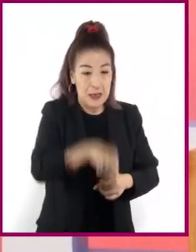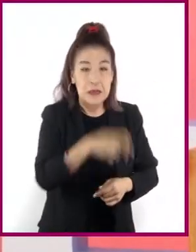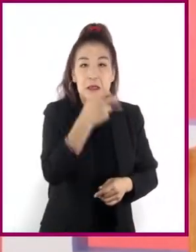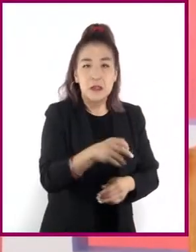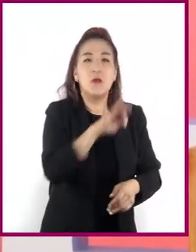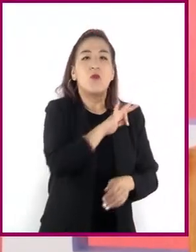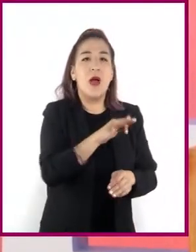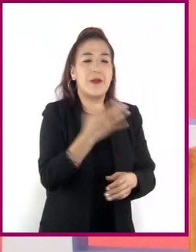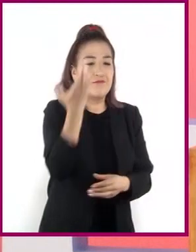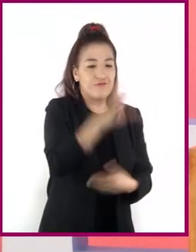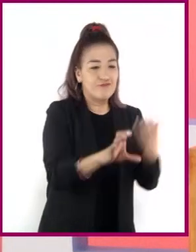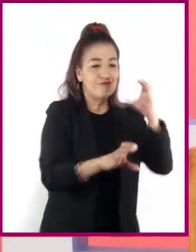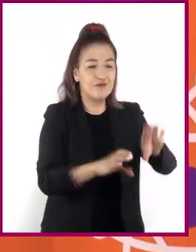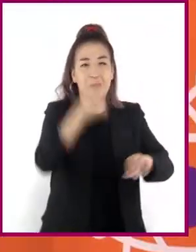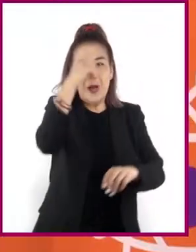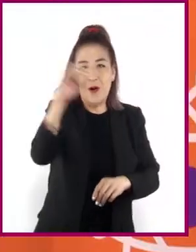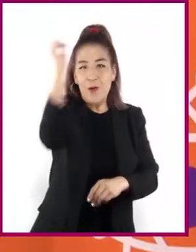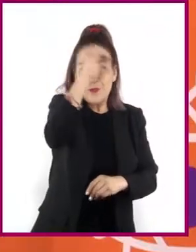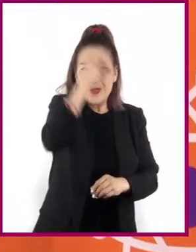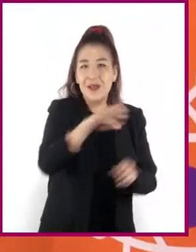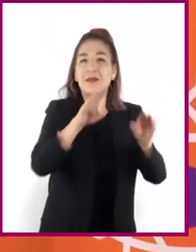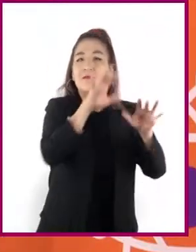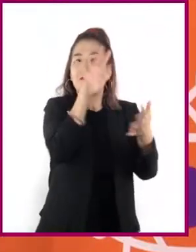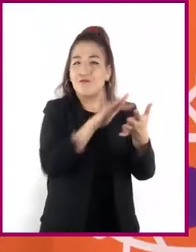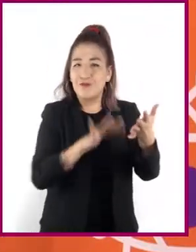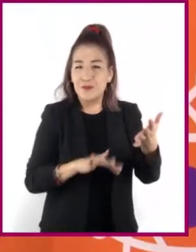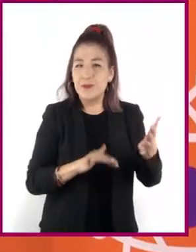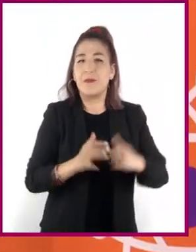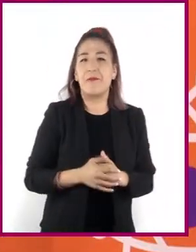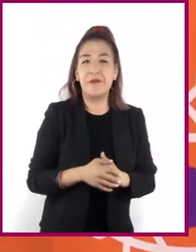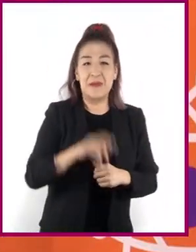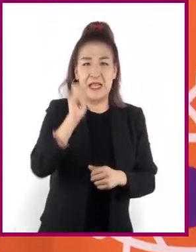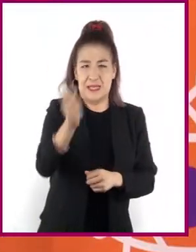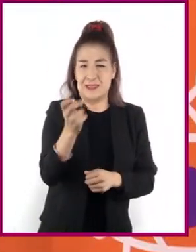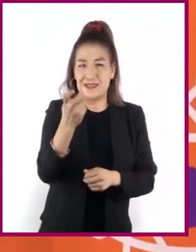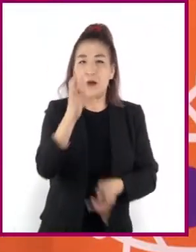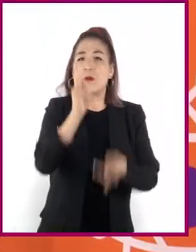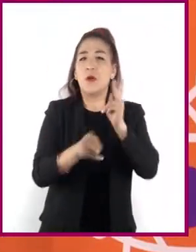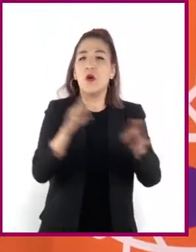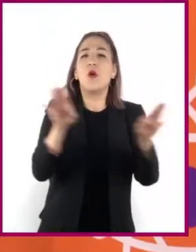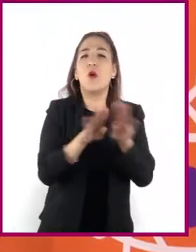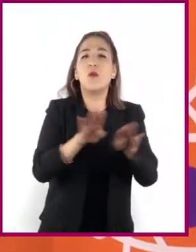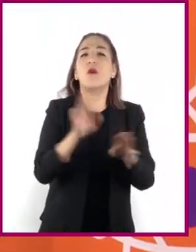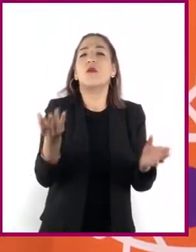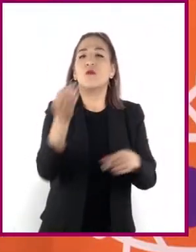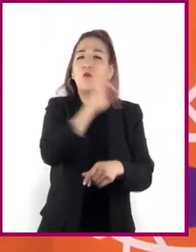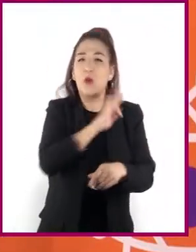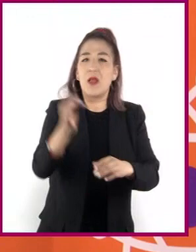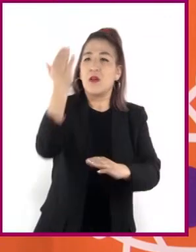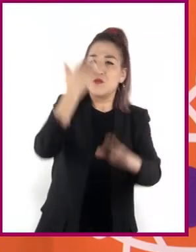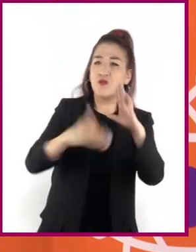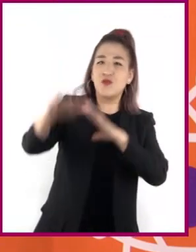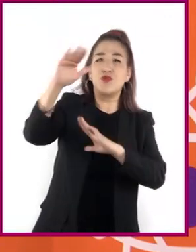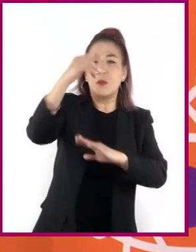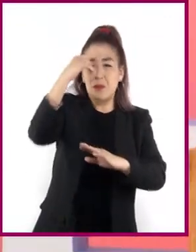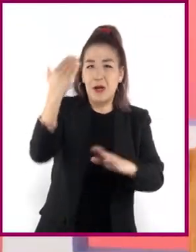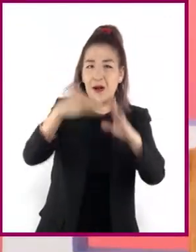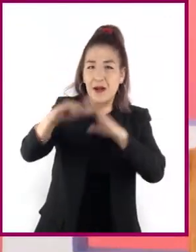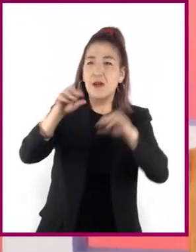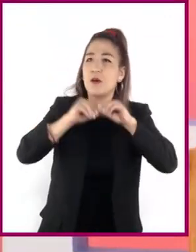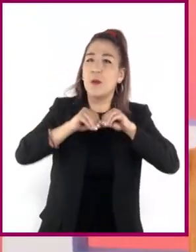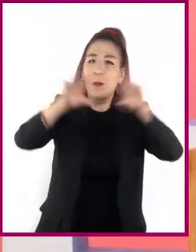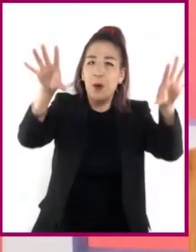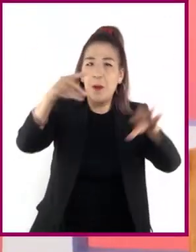nuestros artículos de opinión platicando con ellos nos pueden especificar cómo subirlo o enviarlo para que sean ellos